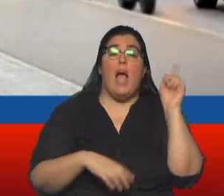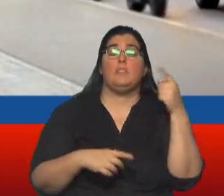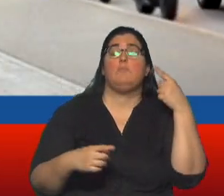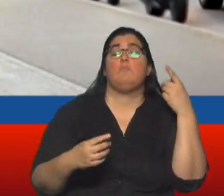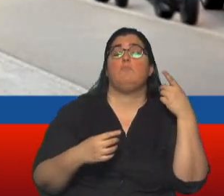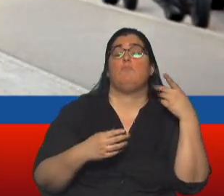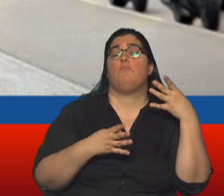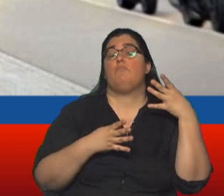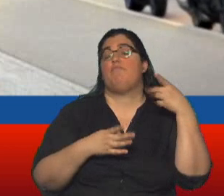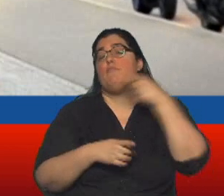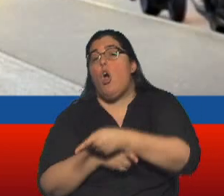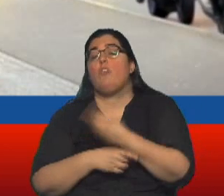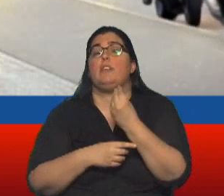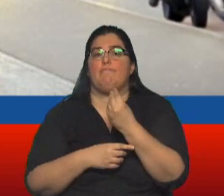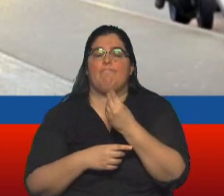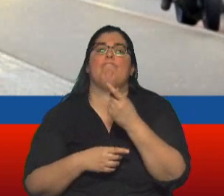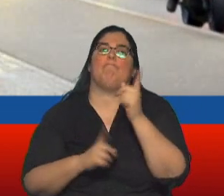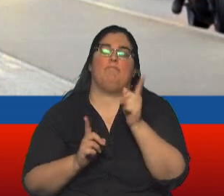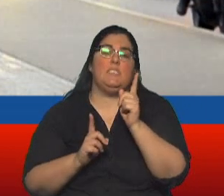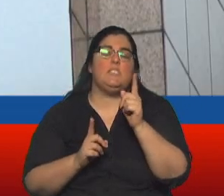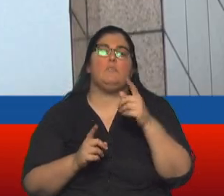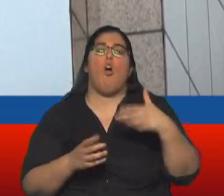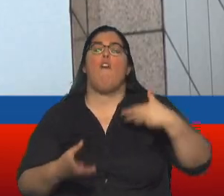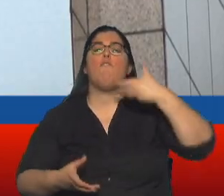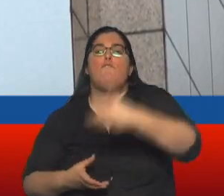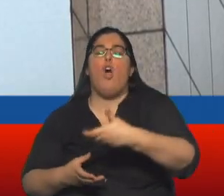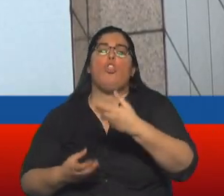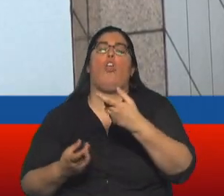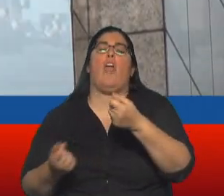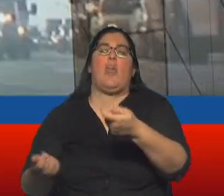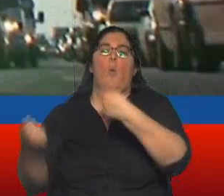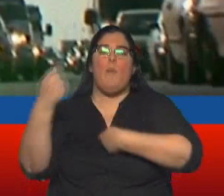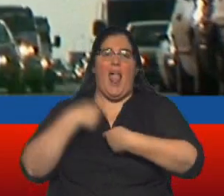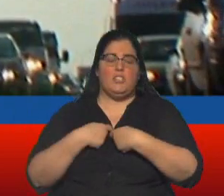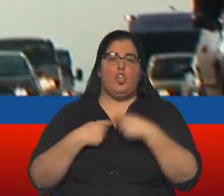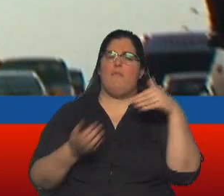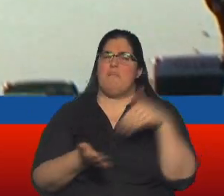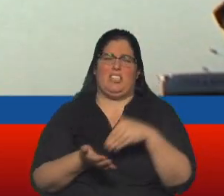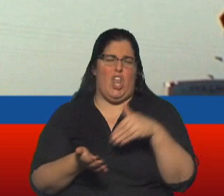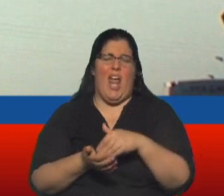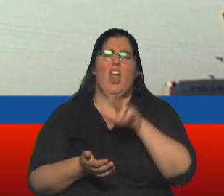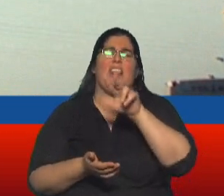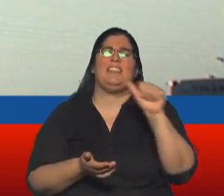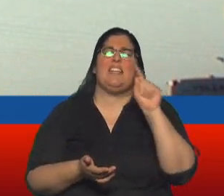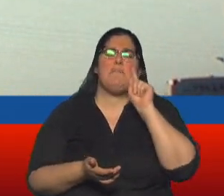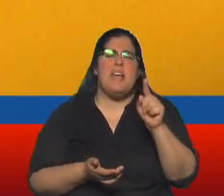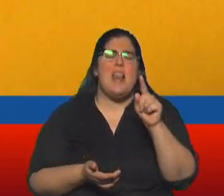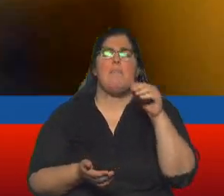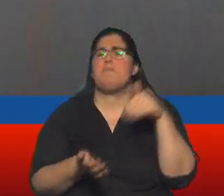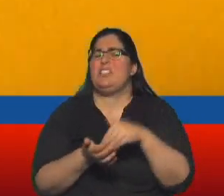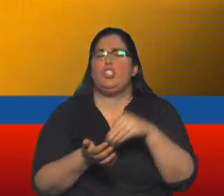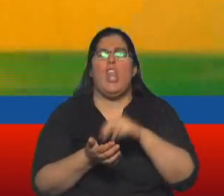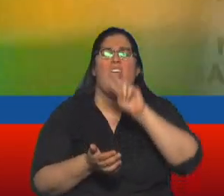y Justicia son los multimillonarios fondos de recuperación. Se trata de 36.000 millones de euros